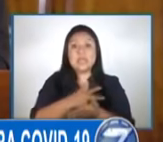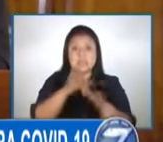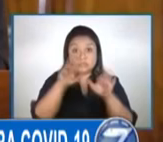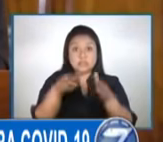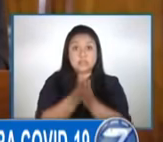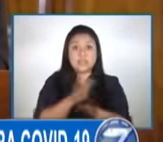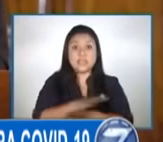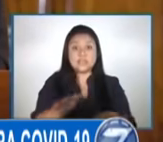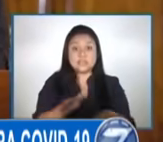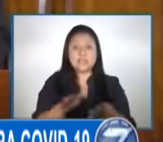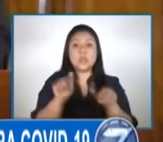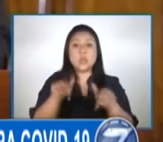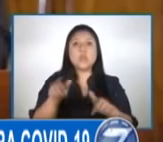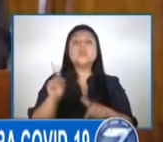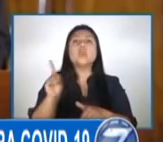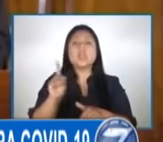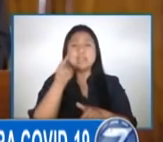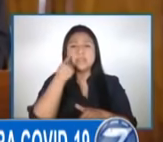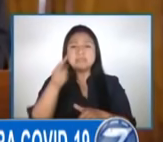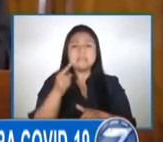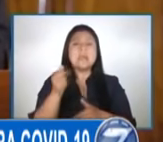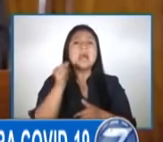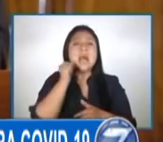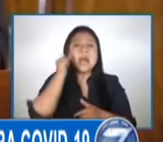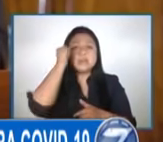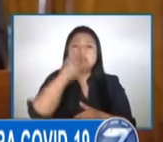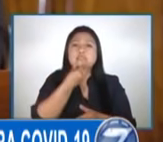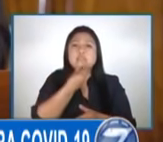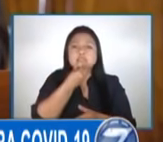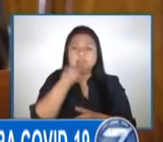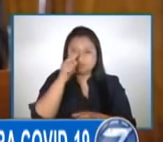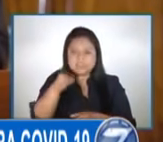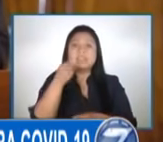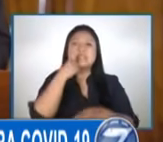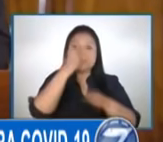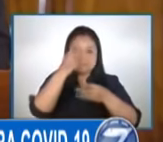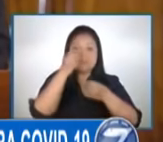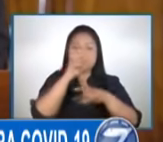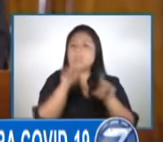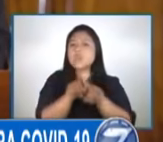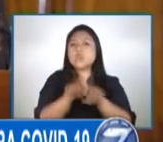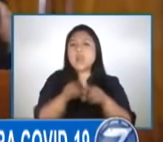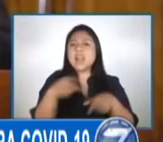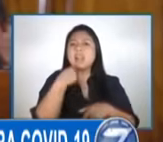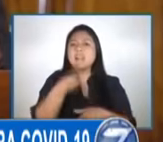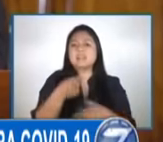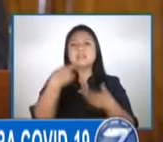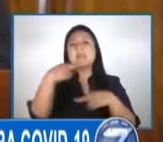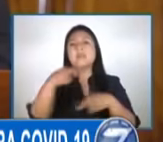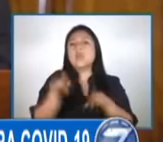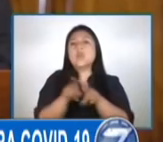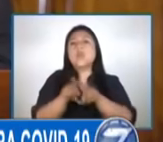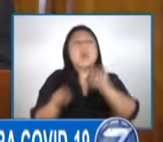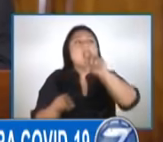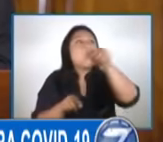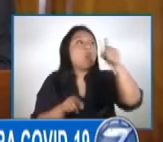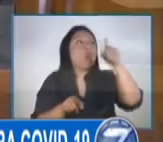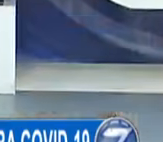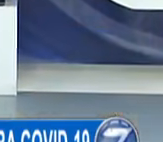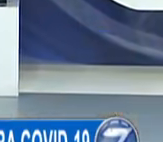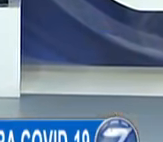con esquema completo corresponden a personas de avanzada edad y que estos datos son semejantes a los reportados en otras partes del